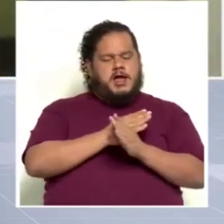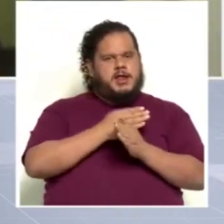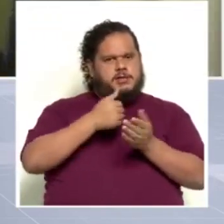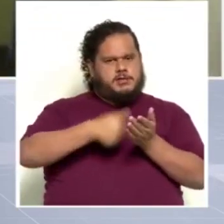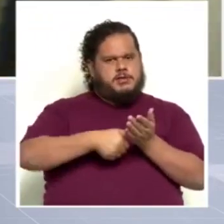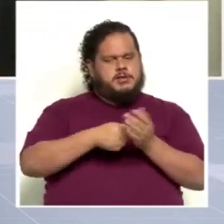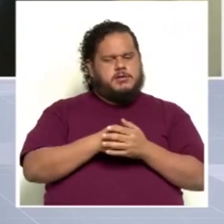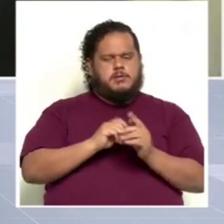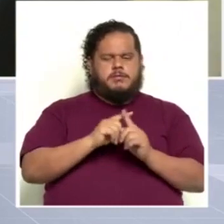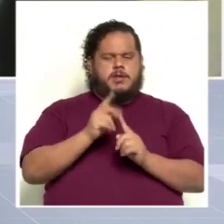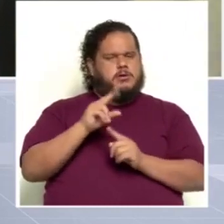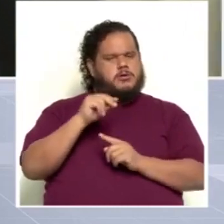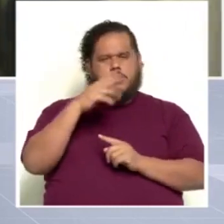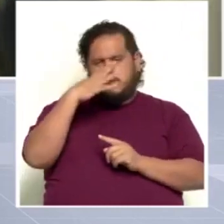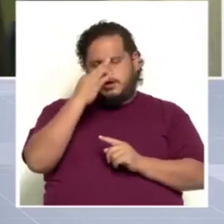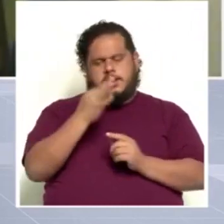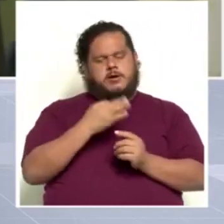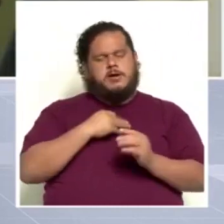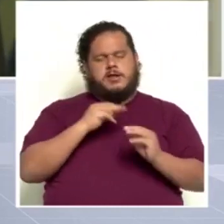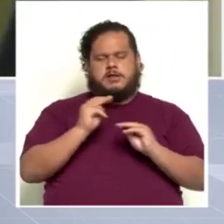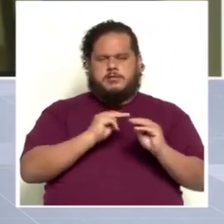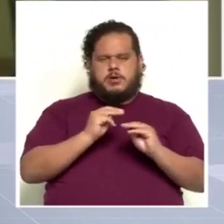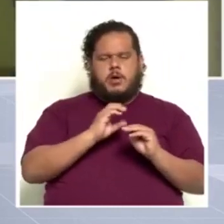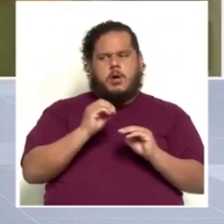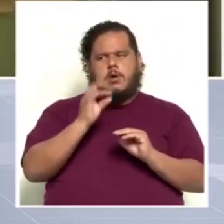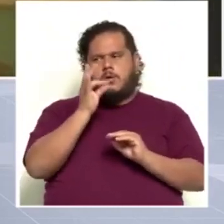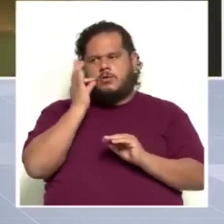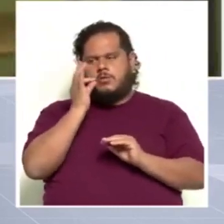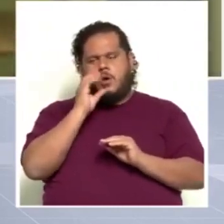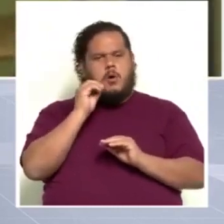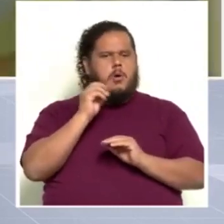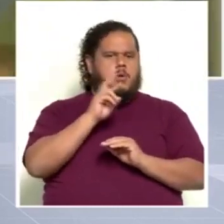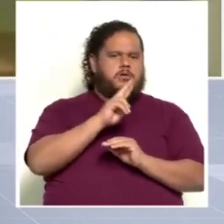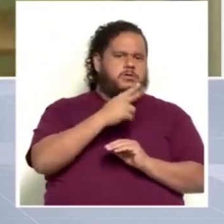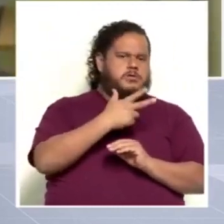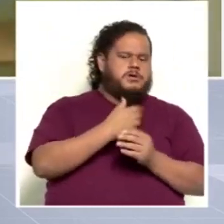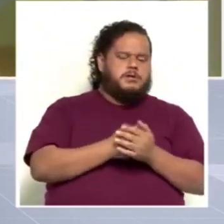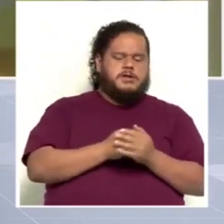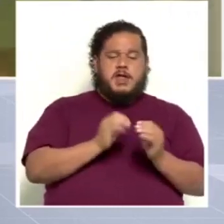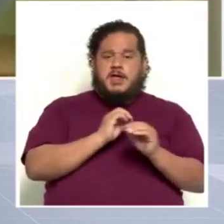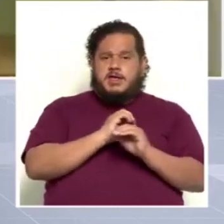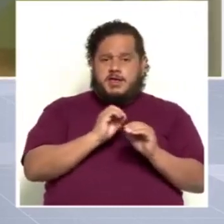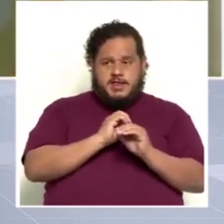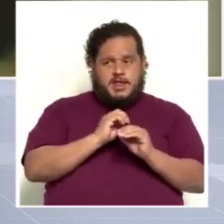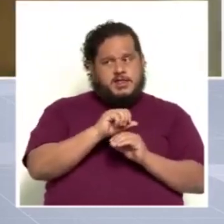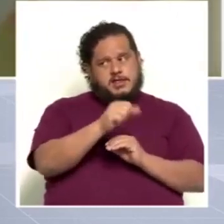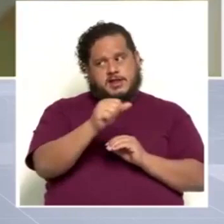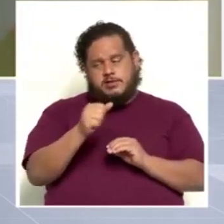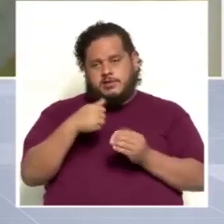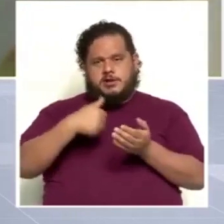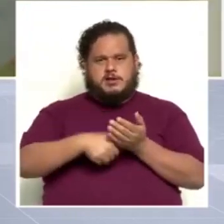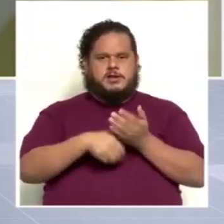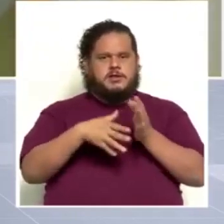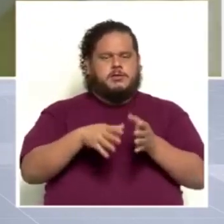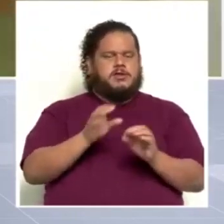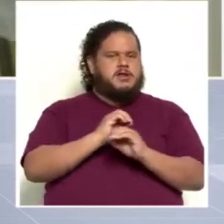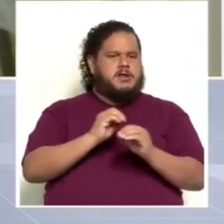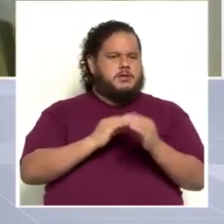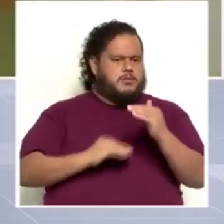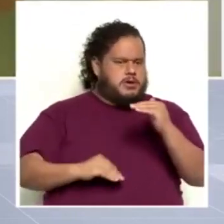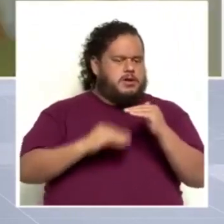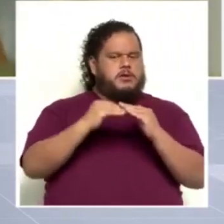tampoco creo que se hayan movilizado ni hacia don José María ni hacia don Rodrigo, y muchísimo menos hacia las otras candidaturas, que ninguna llegó